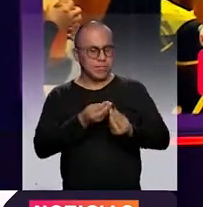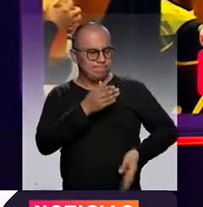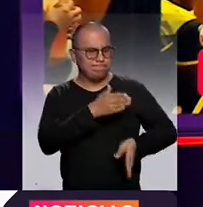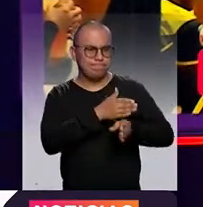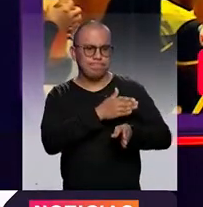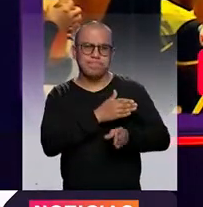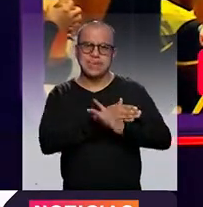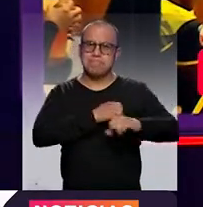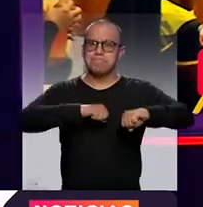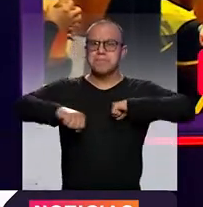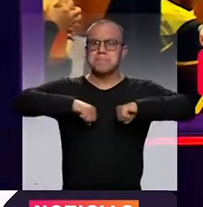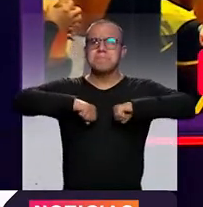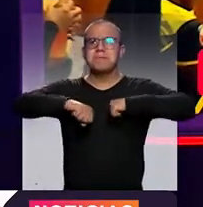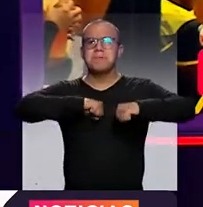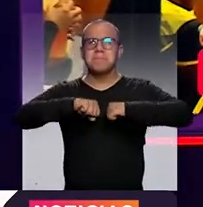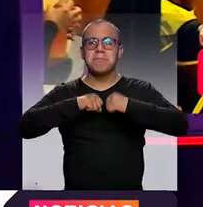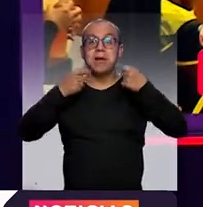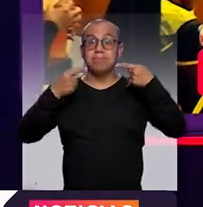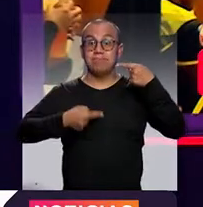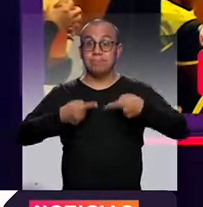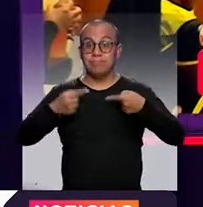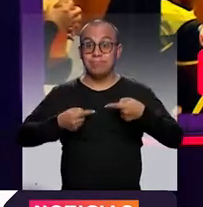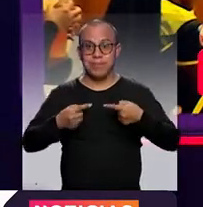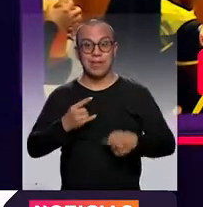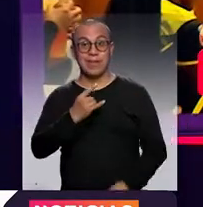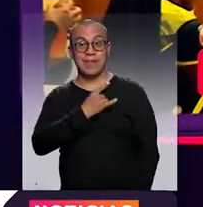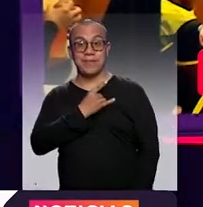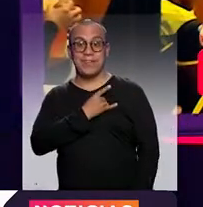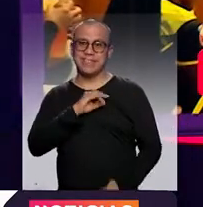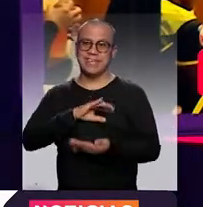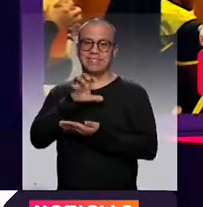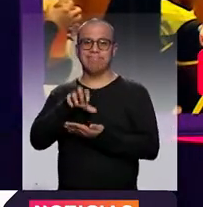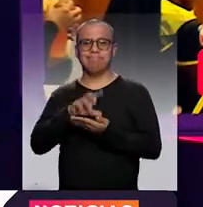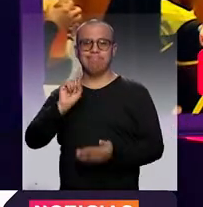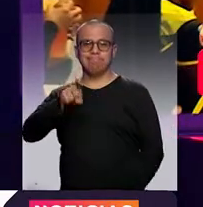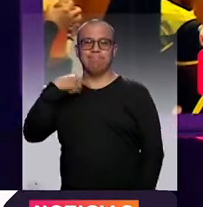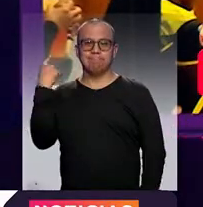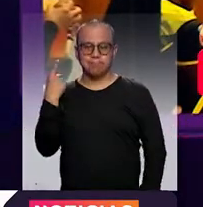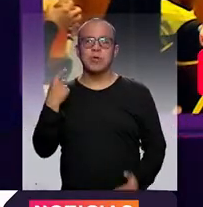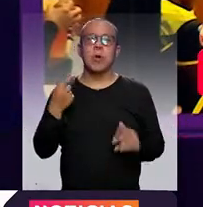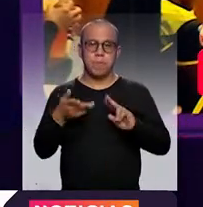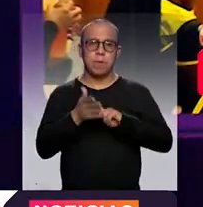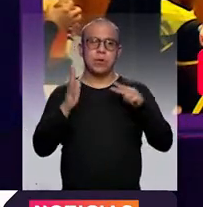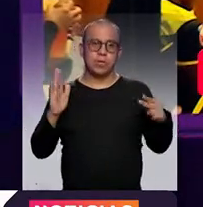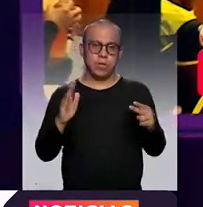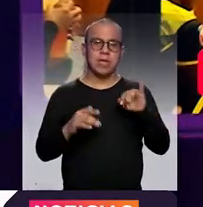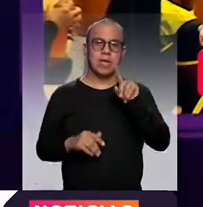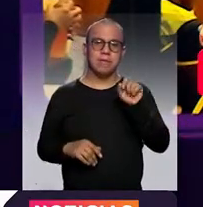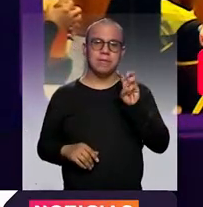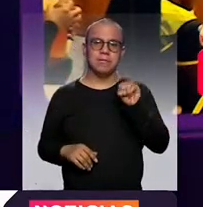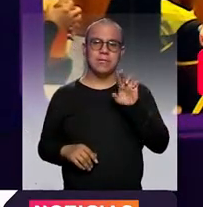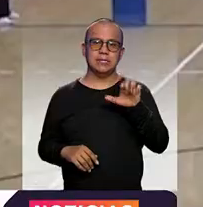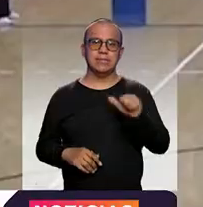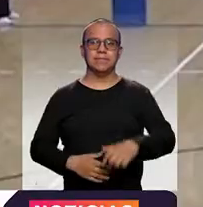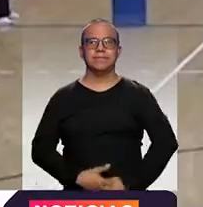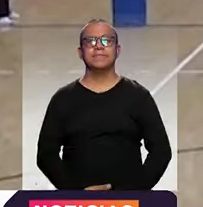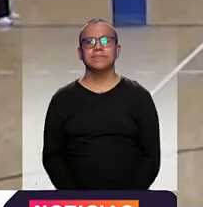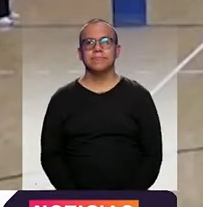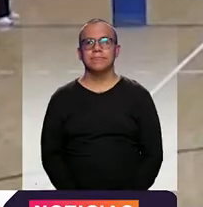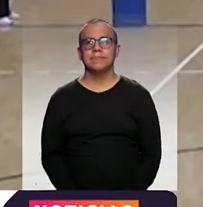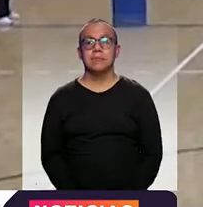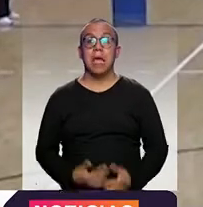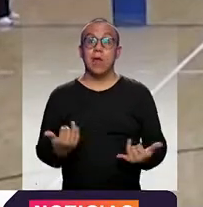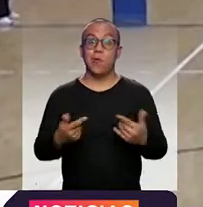y marcha invicta en el certamen, mientras que la Universidad Central perdió frente al Politécnico Jaime Isaza.